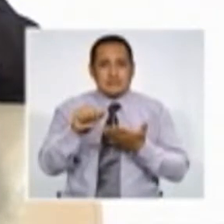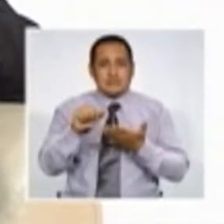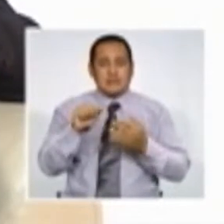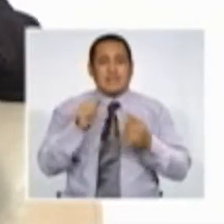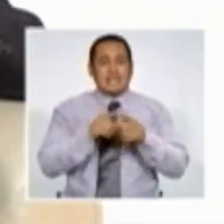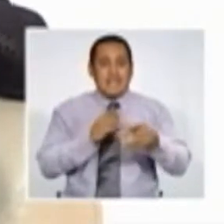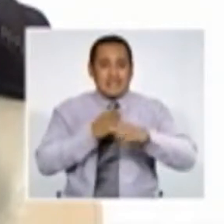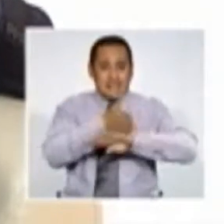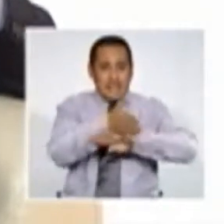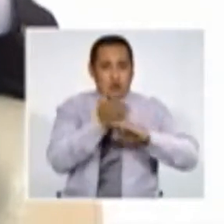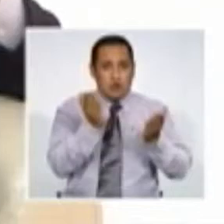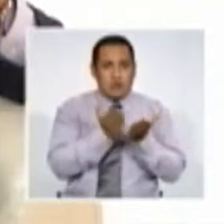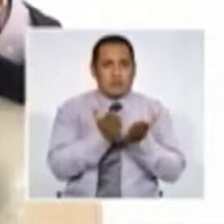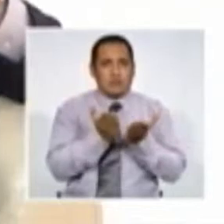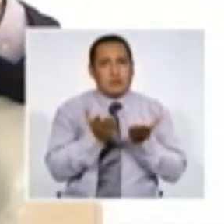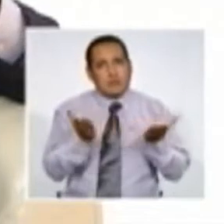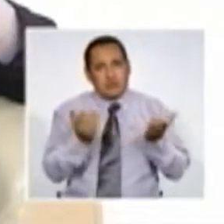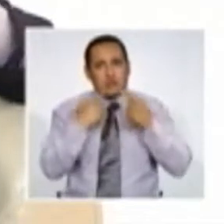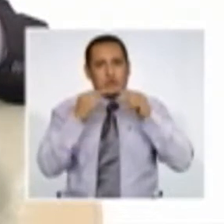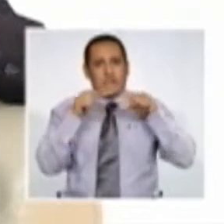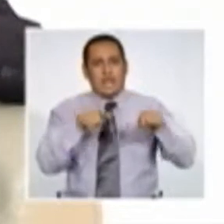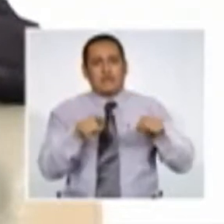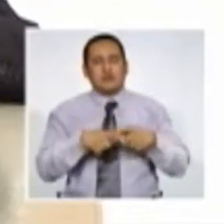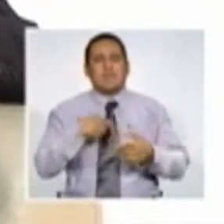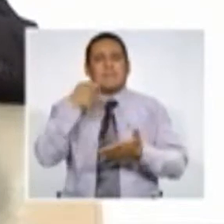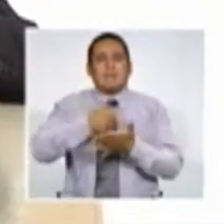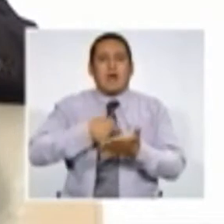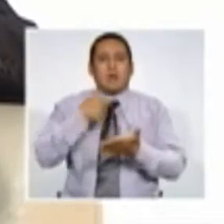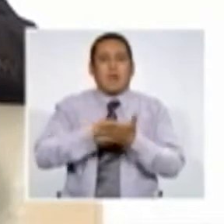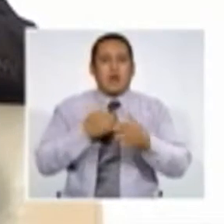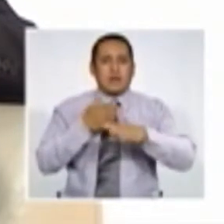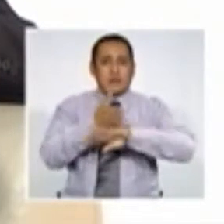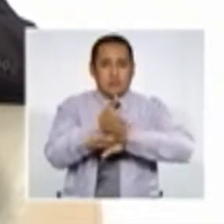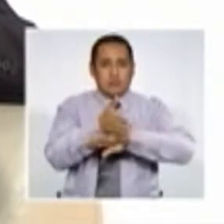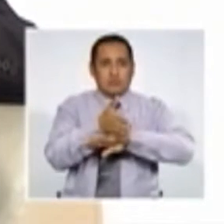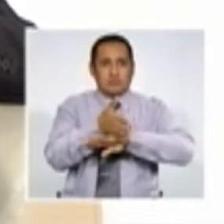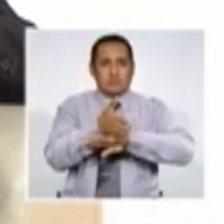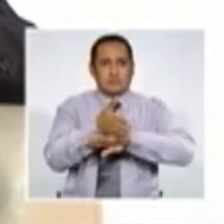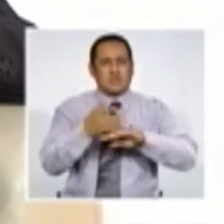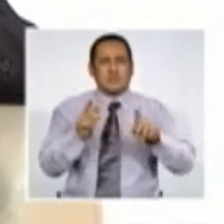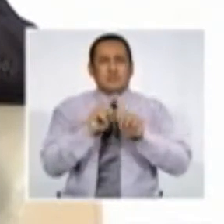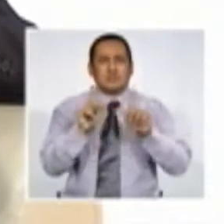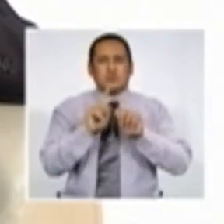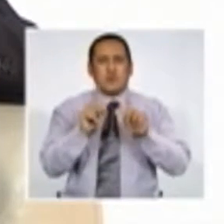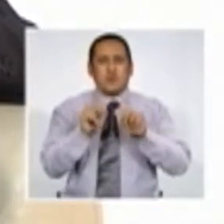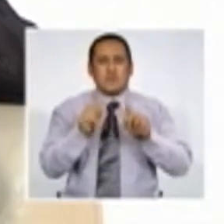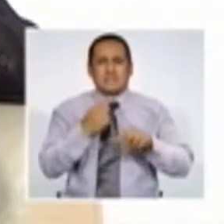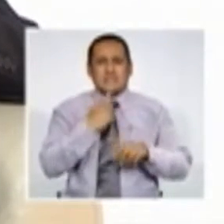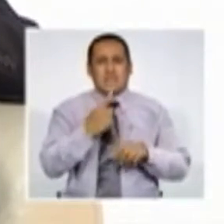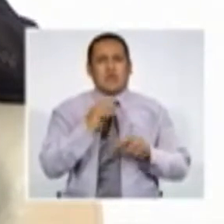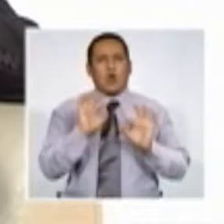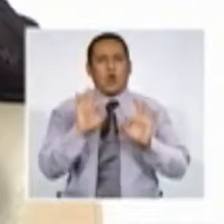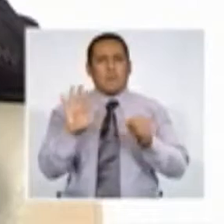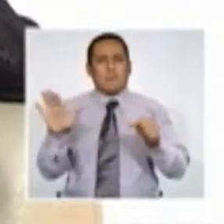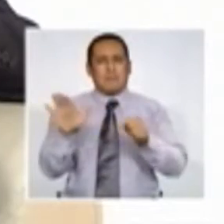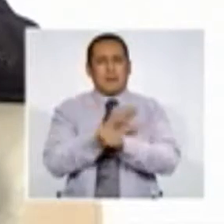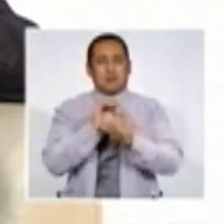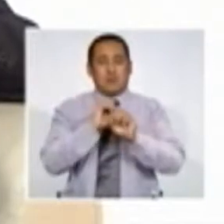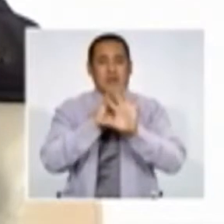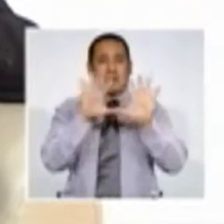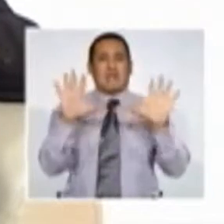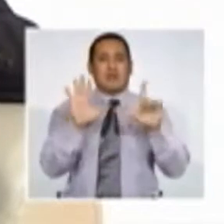mensualidad y la matrícula, entonces esto de la cuota de inscripción no